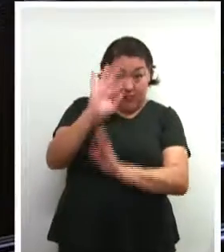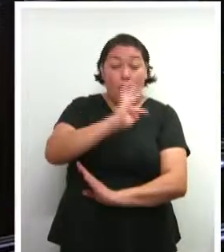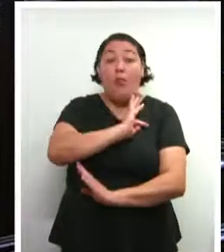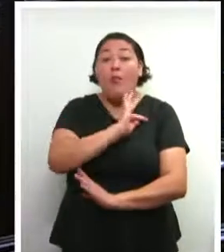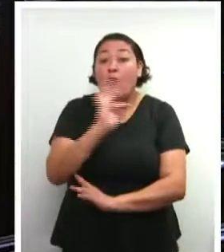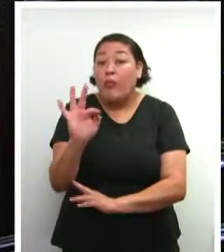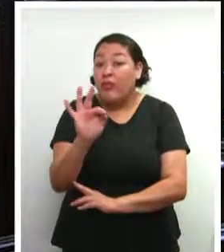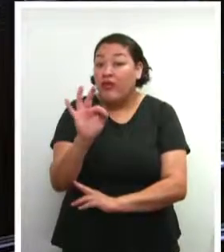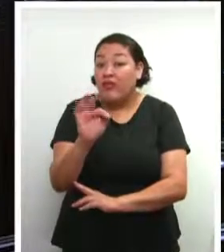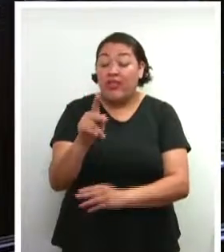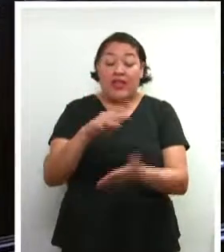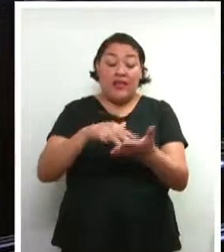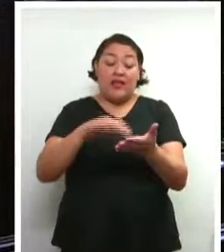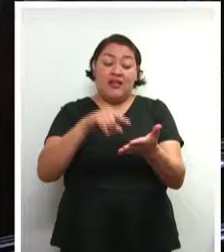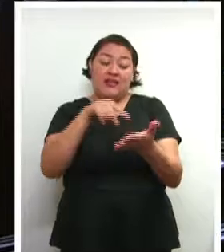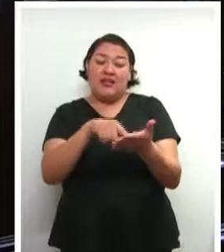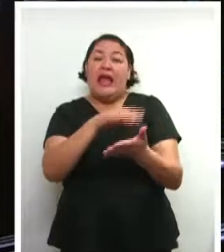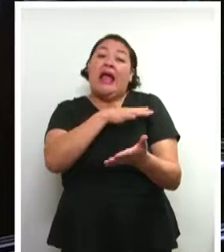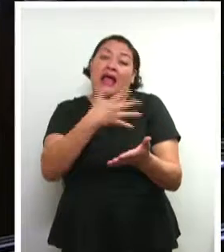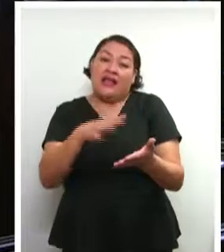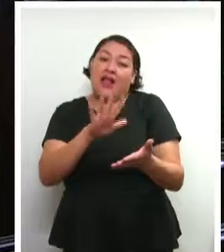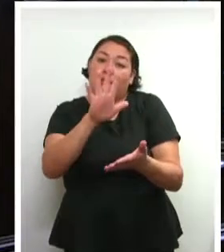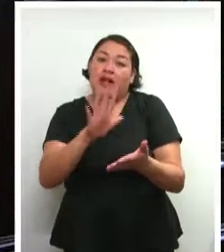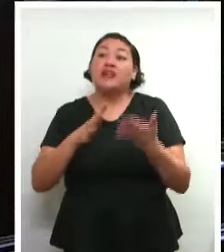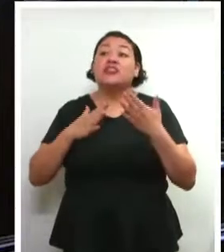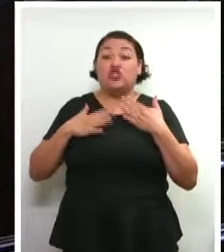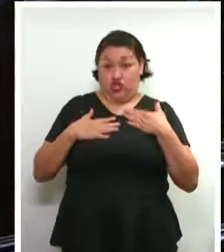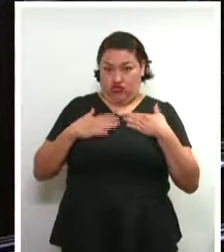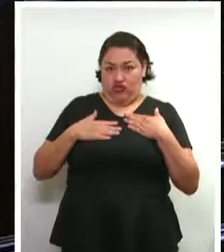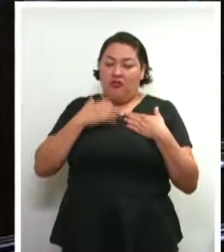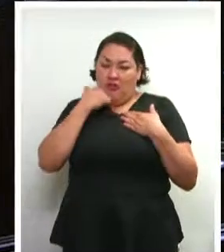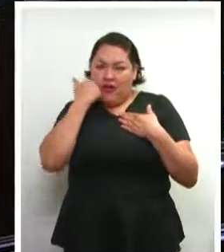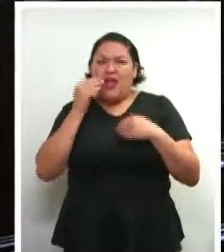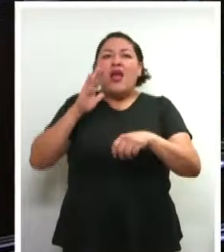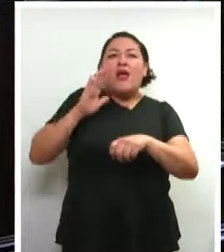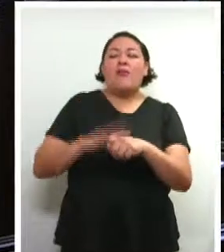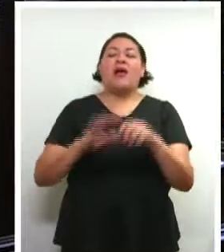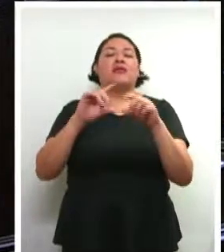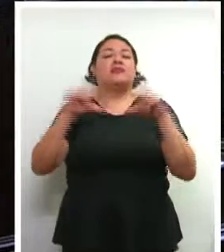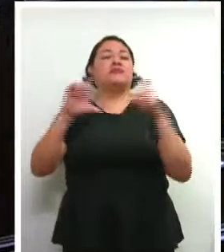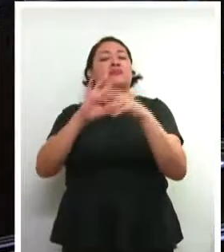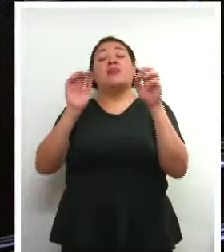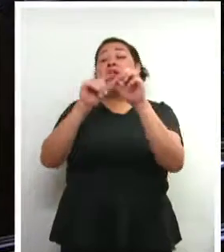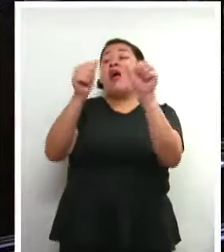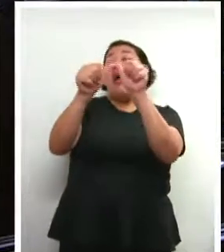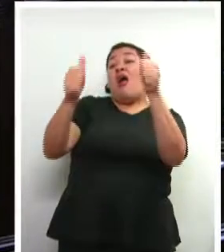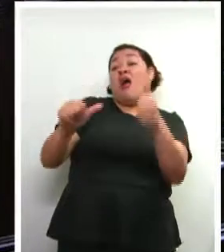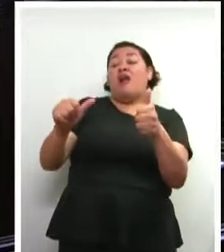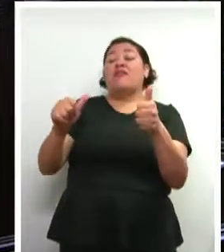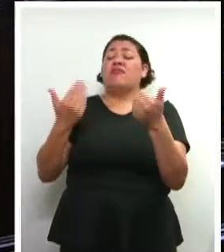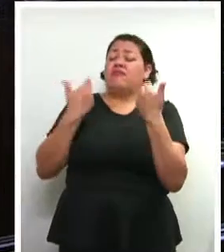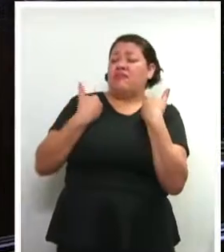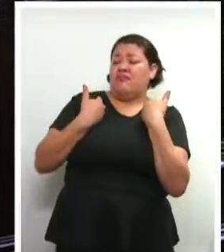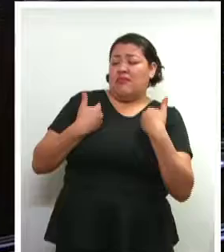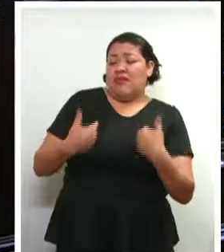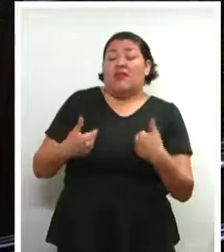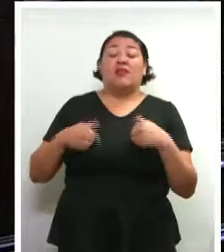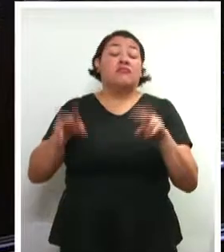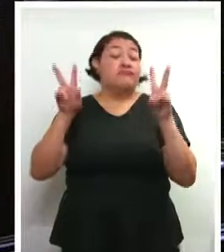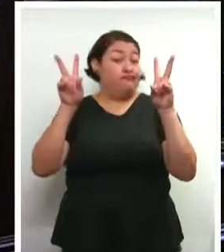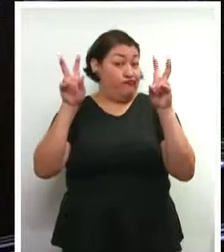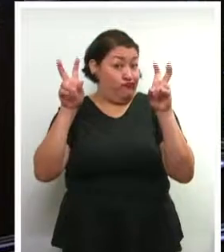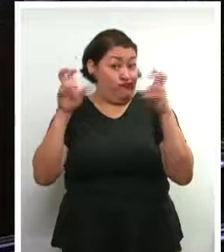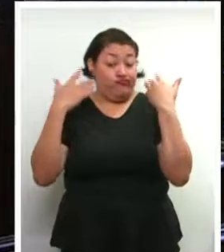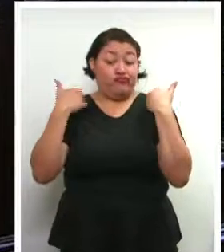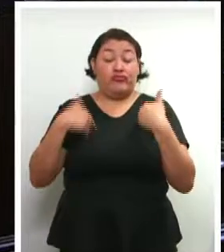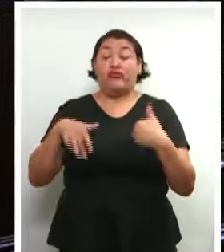se lee. No pretendo reforzar el tan mentado eslogan de que las artes o los artistas entre comillas, somos